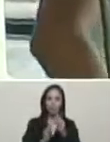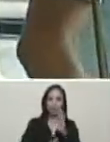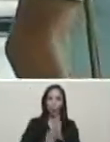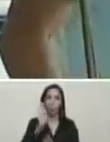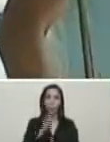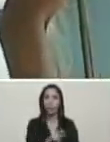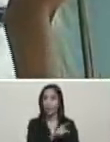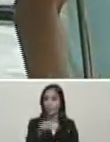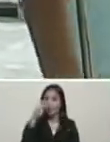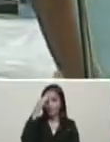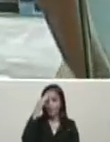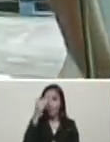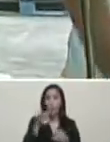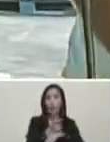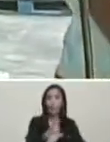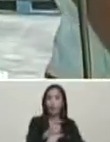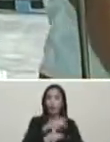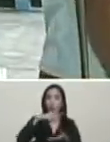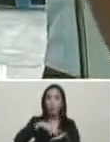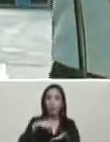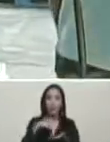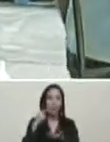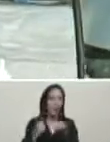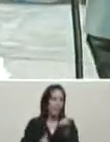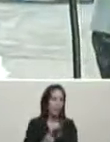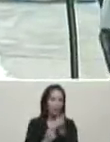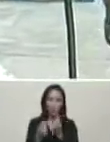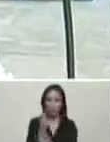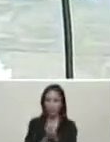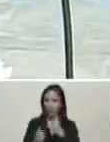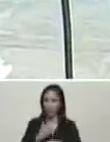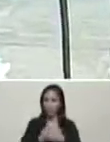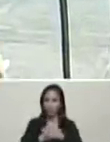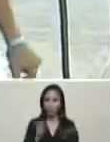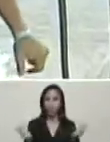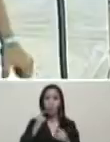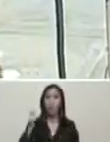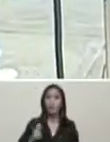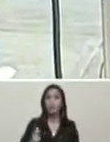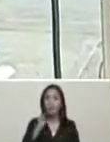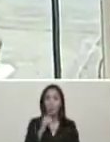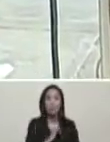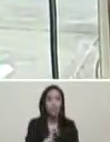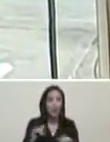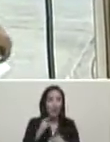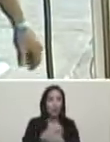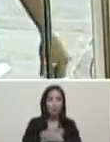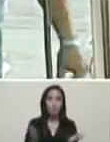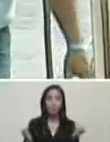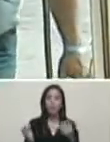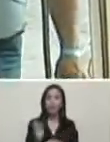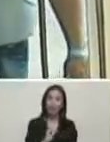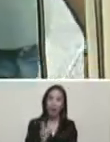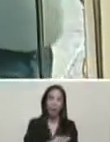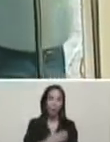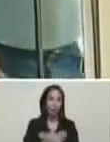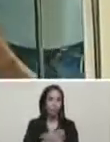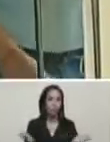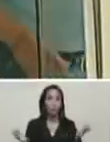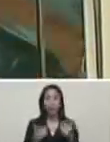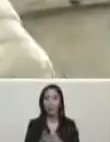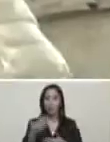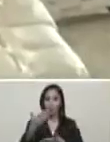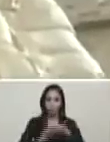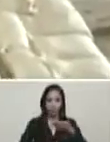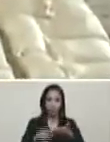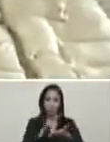gobernador Héctor Rodríguez, que cuenta con esos recursos, lo que necesitamos es actuar rápido, que el punto de cuenta sea elaborado, llegue a mis manos